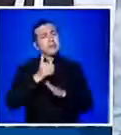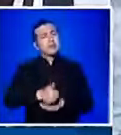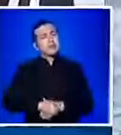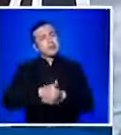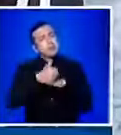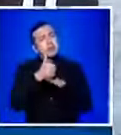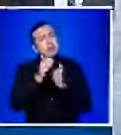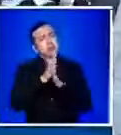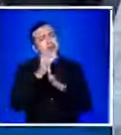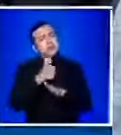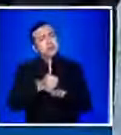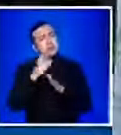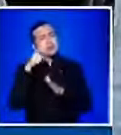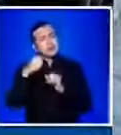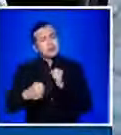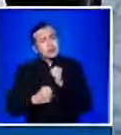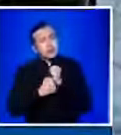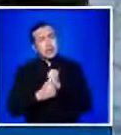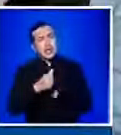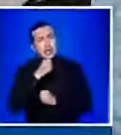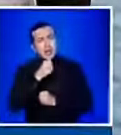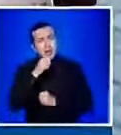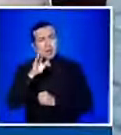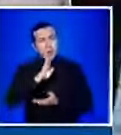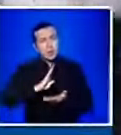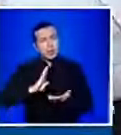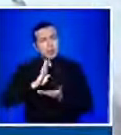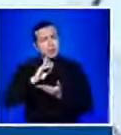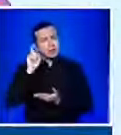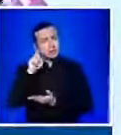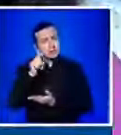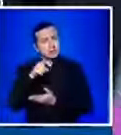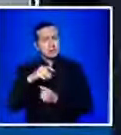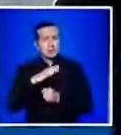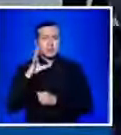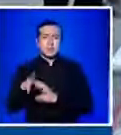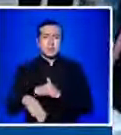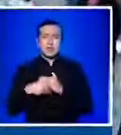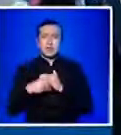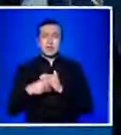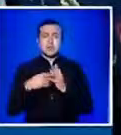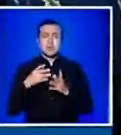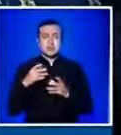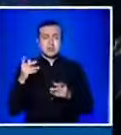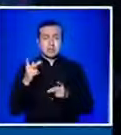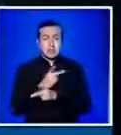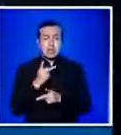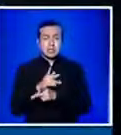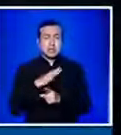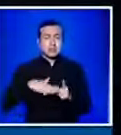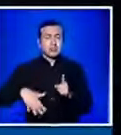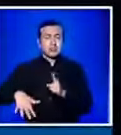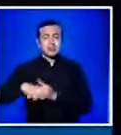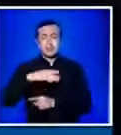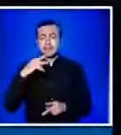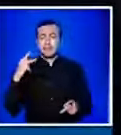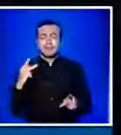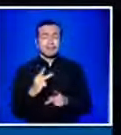favor nos faciliten el agua para nuestro barrio. Otra cosa, la seguridad aquí en este barrio prácticamente se ha